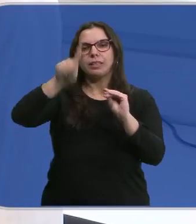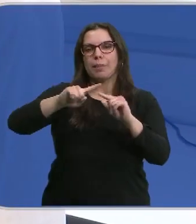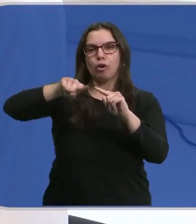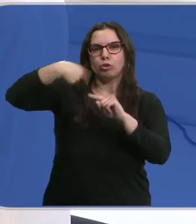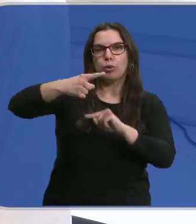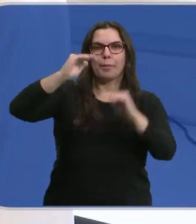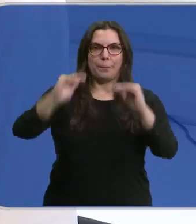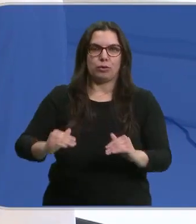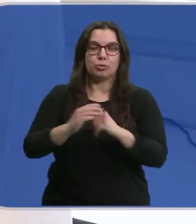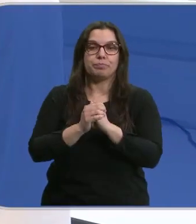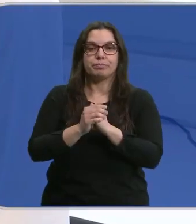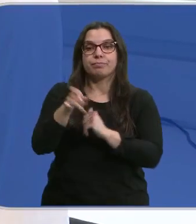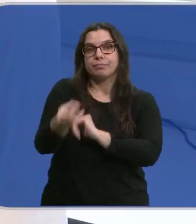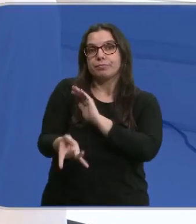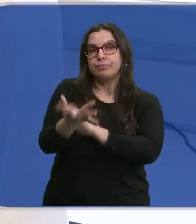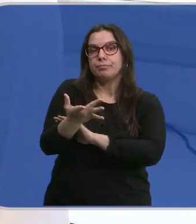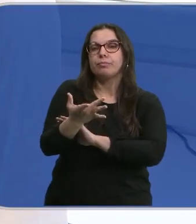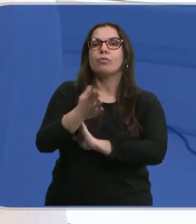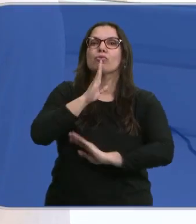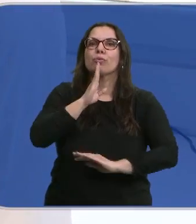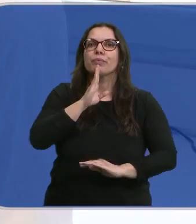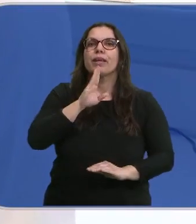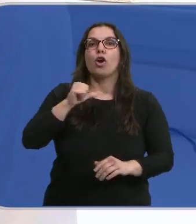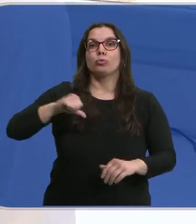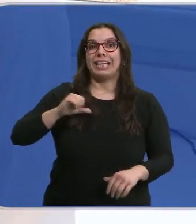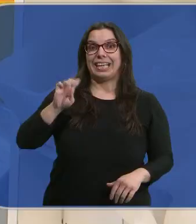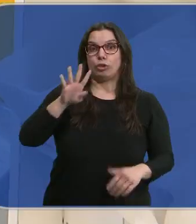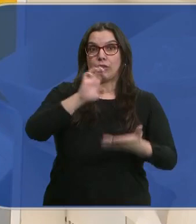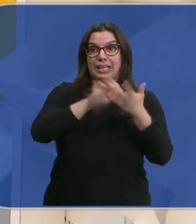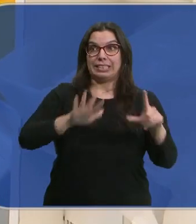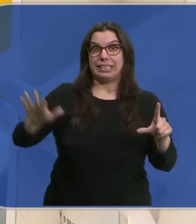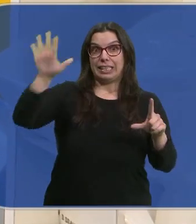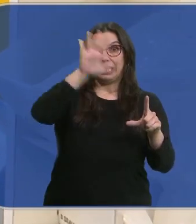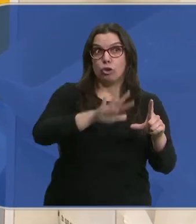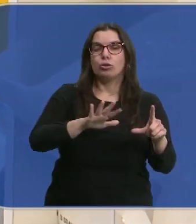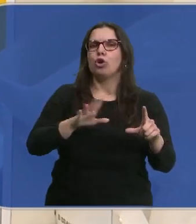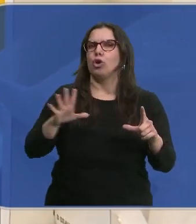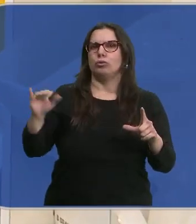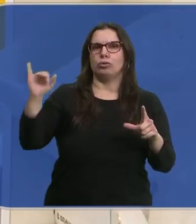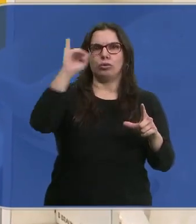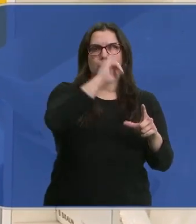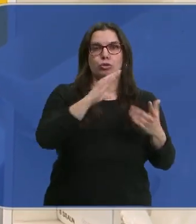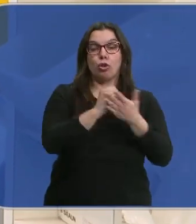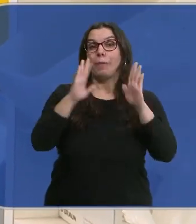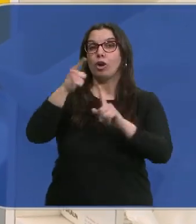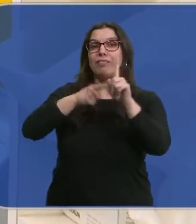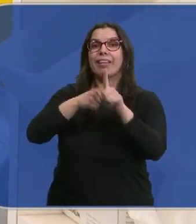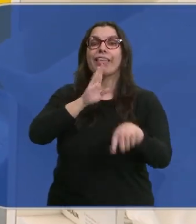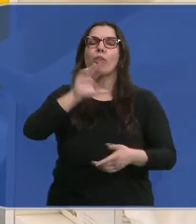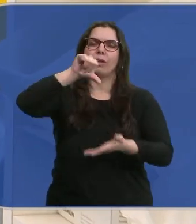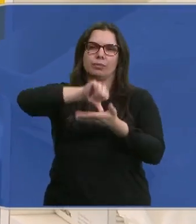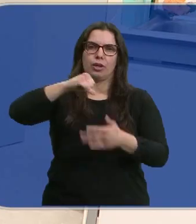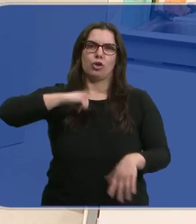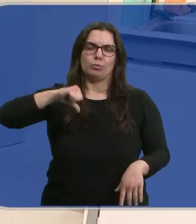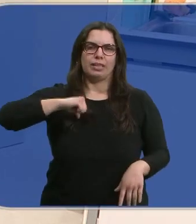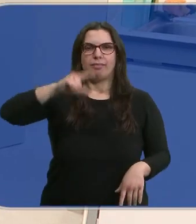efectos secundarios. Se va a instalar en los 14 hospitales de Castilla y León, aunque el abulense actuará de referencia.